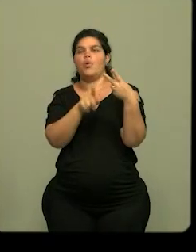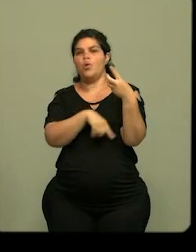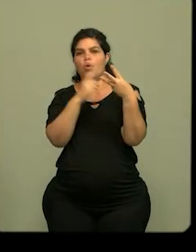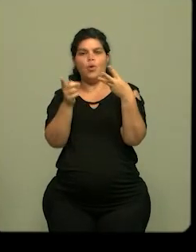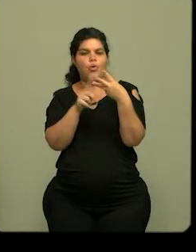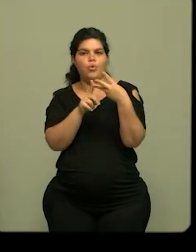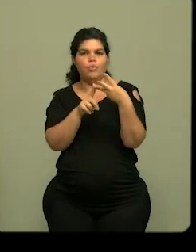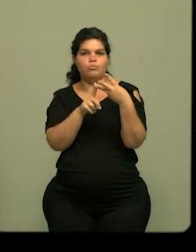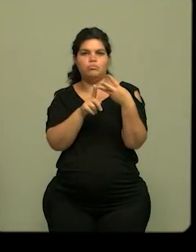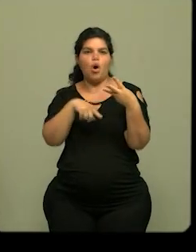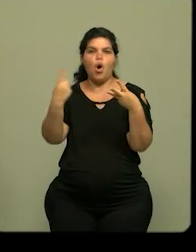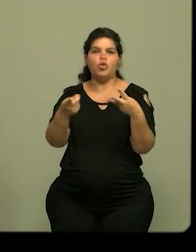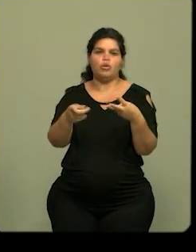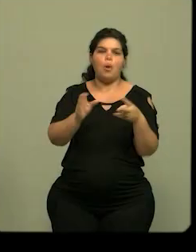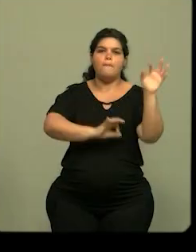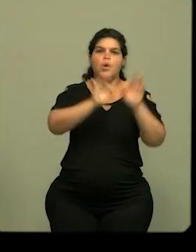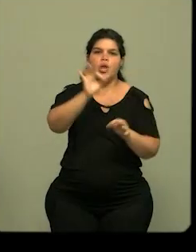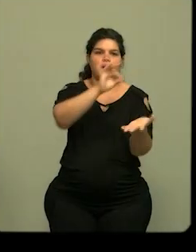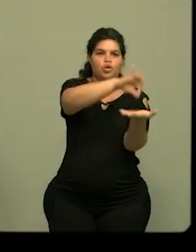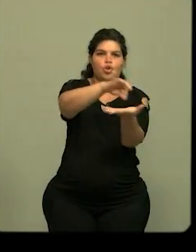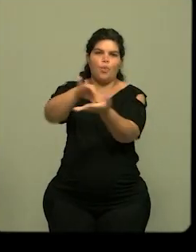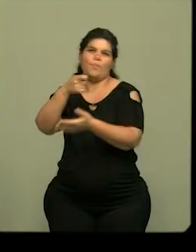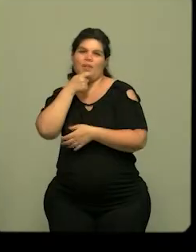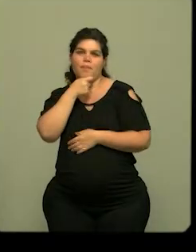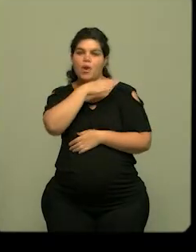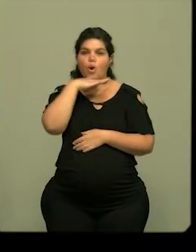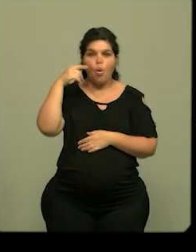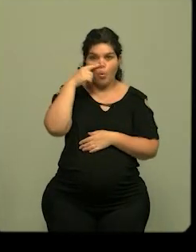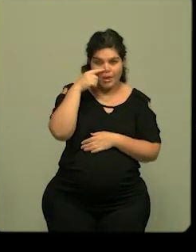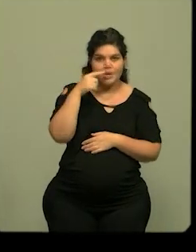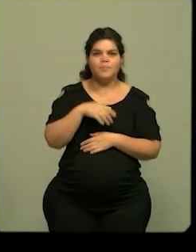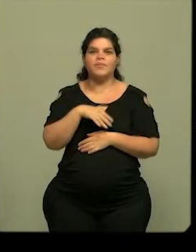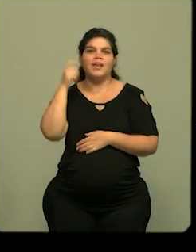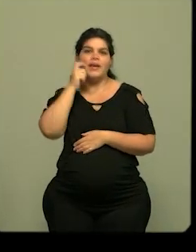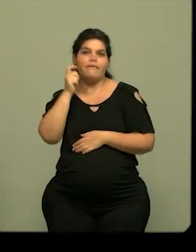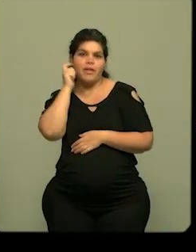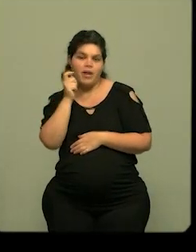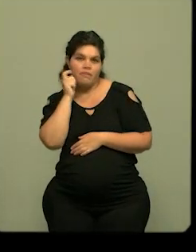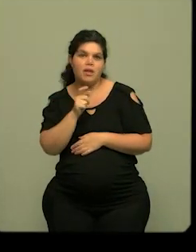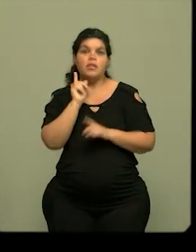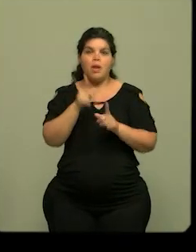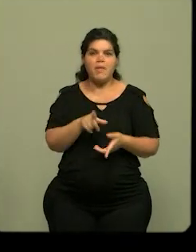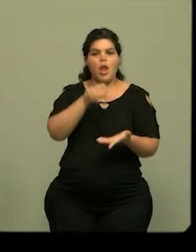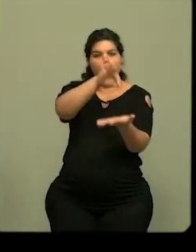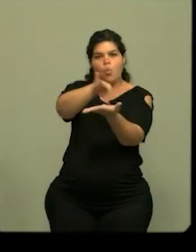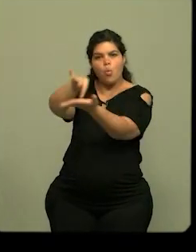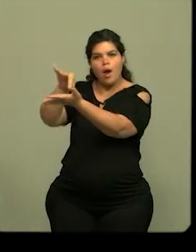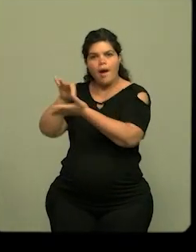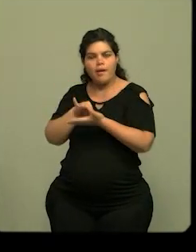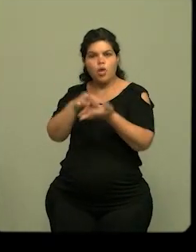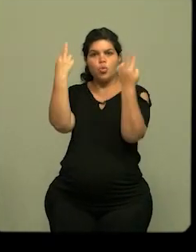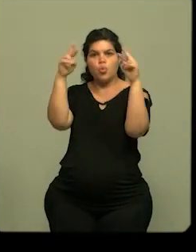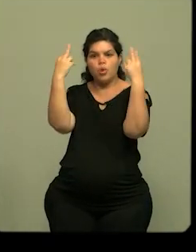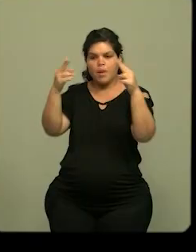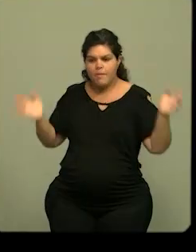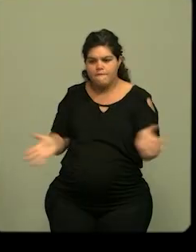en distintos lugares en el territorio, como por ejemplo en Junín y Rivadavia, de potenciar destinos turísticos, lo cual ha demandado quizás 2 o